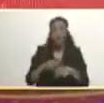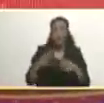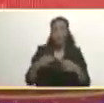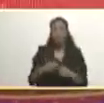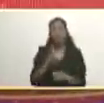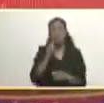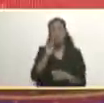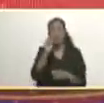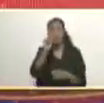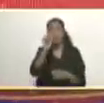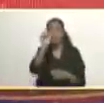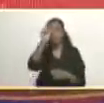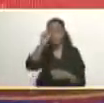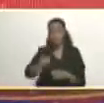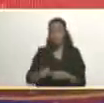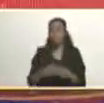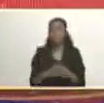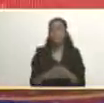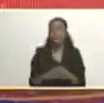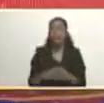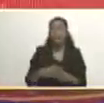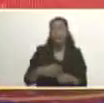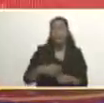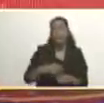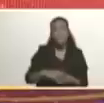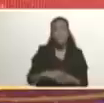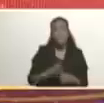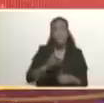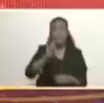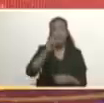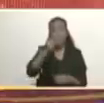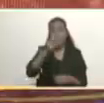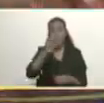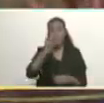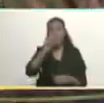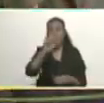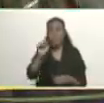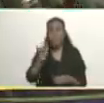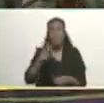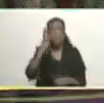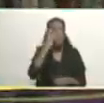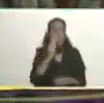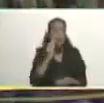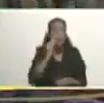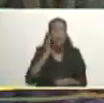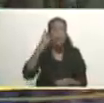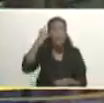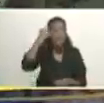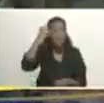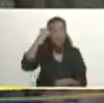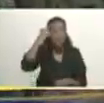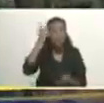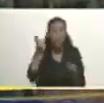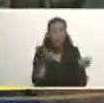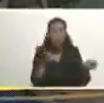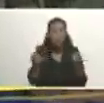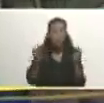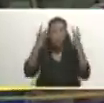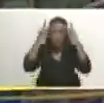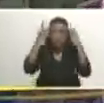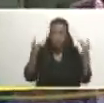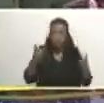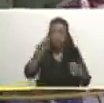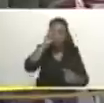Autana. Mi general en jefe, Hernández Lares, en su sabia experiencia para la conducción de operaciones